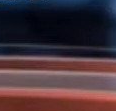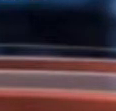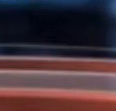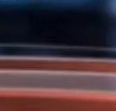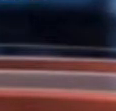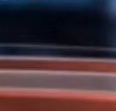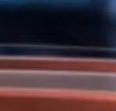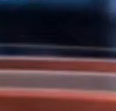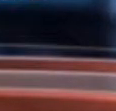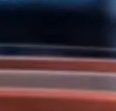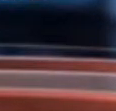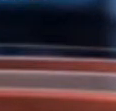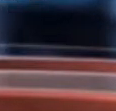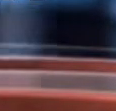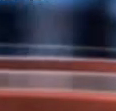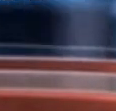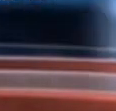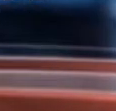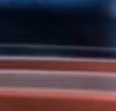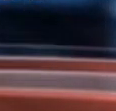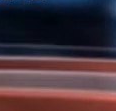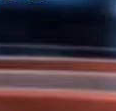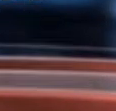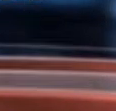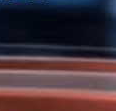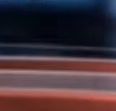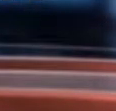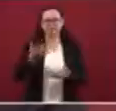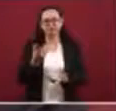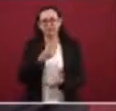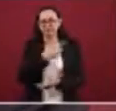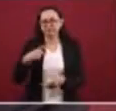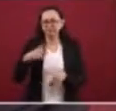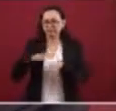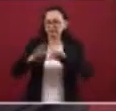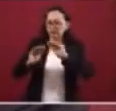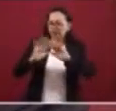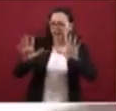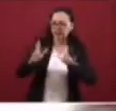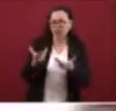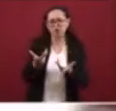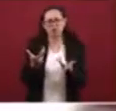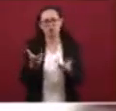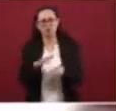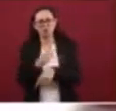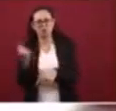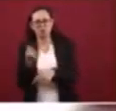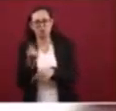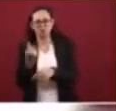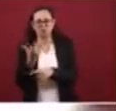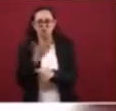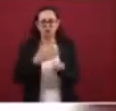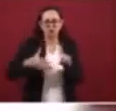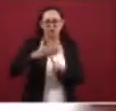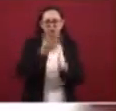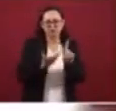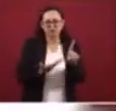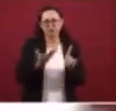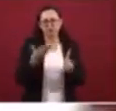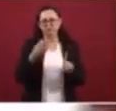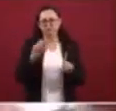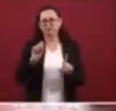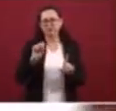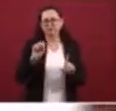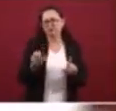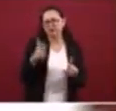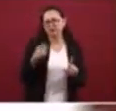Hidalgo Noticias MX presenta. ¿Puedo decir por qué tanto ruido en torno de la Secretaría de